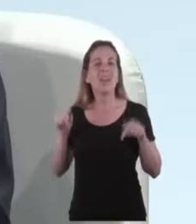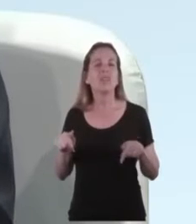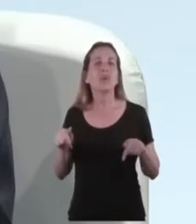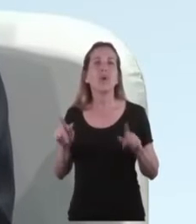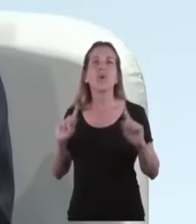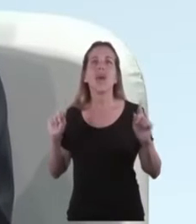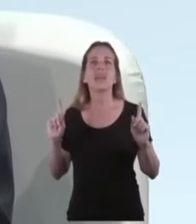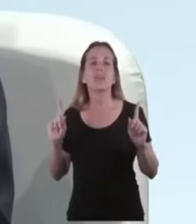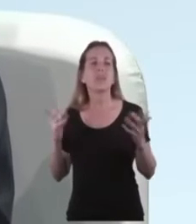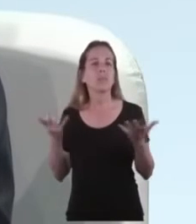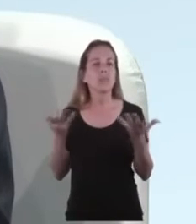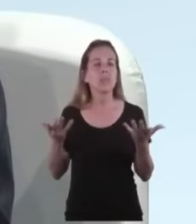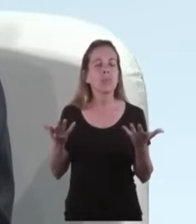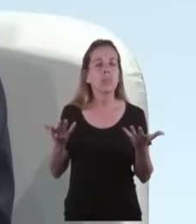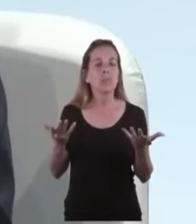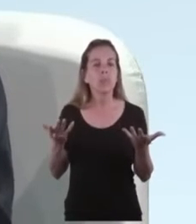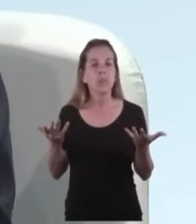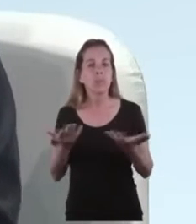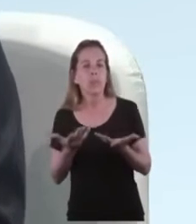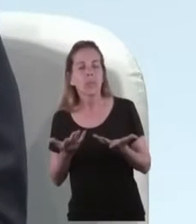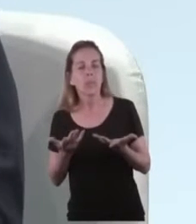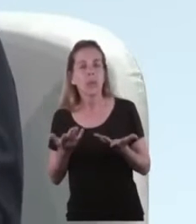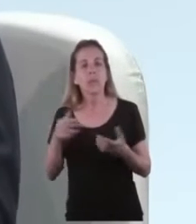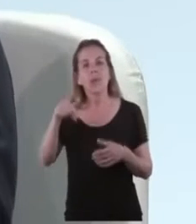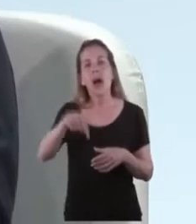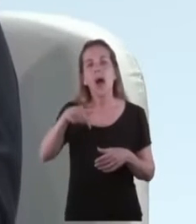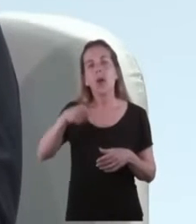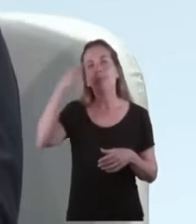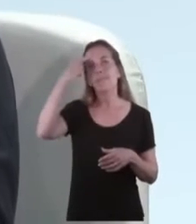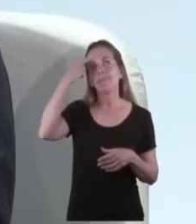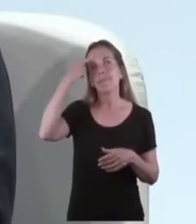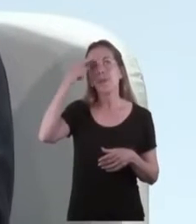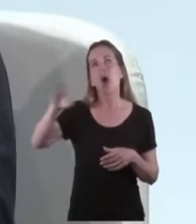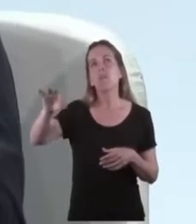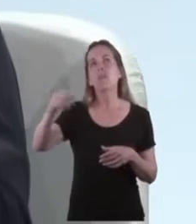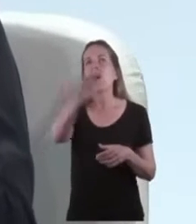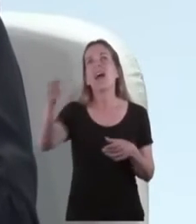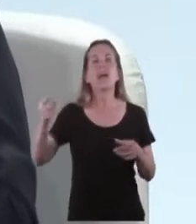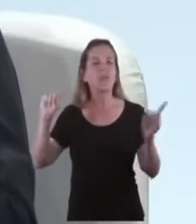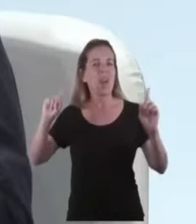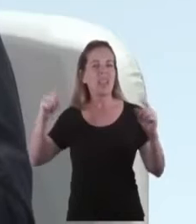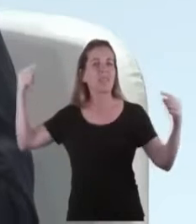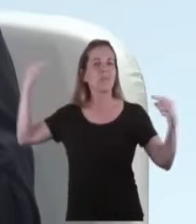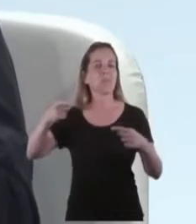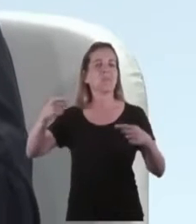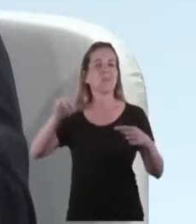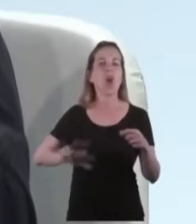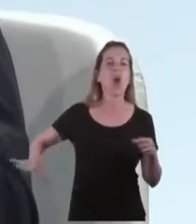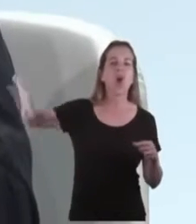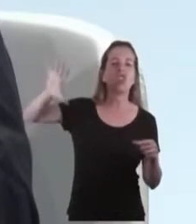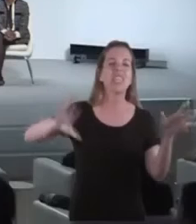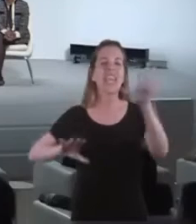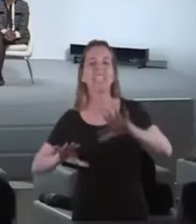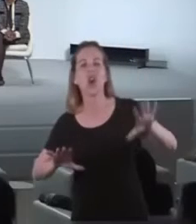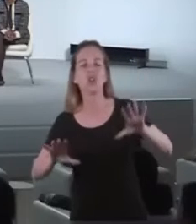de que estamos haciendo un planteo ideológico. Acá la discusión no es entre Occidente y Oriente o entre Rusia